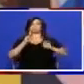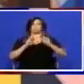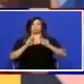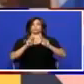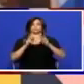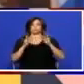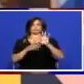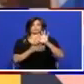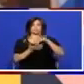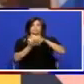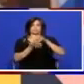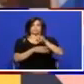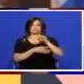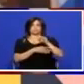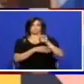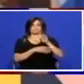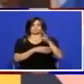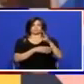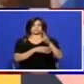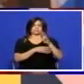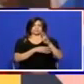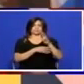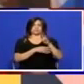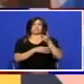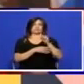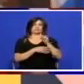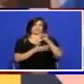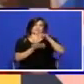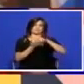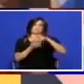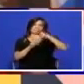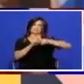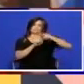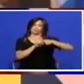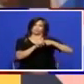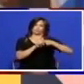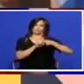de 5.117 pesos a 10.000 pesos al mes.